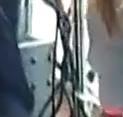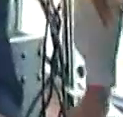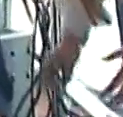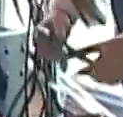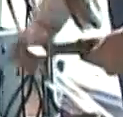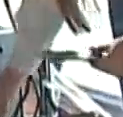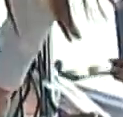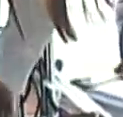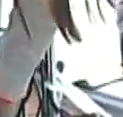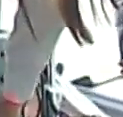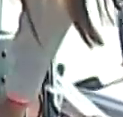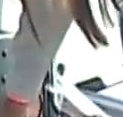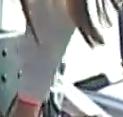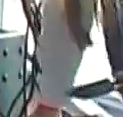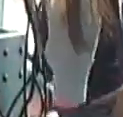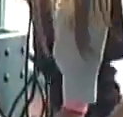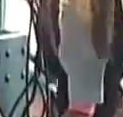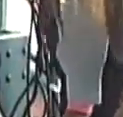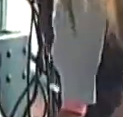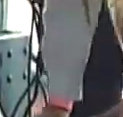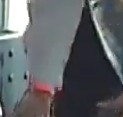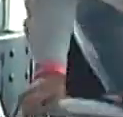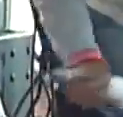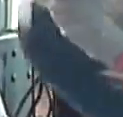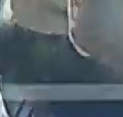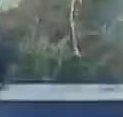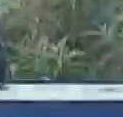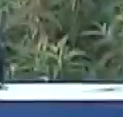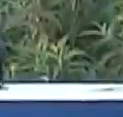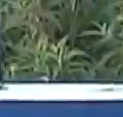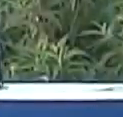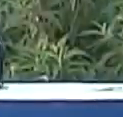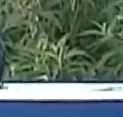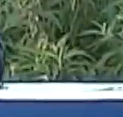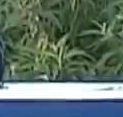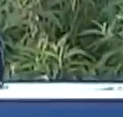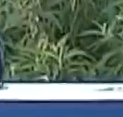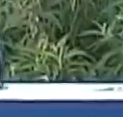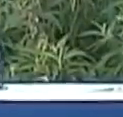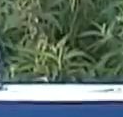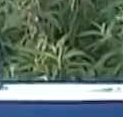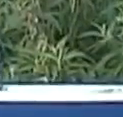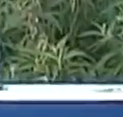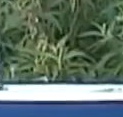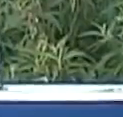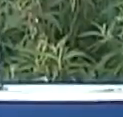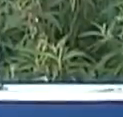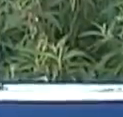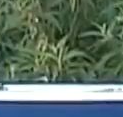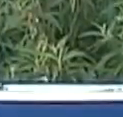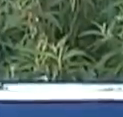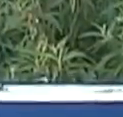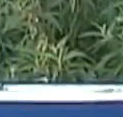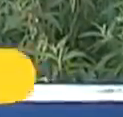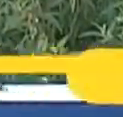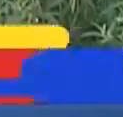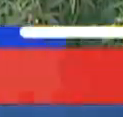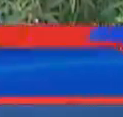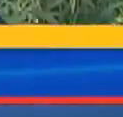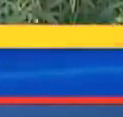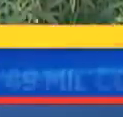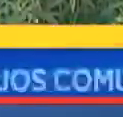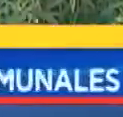Excelente canción, vale. Saludos a todos los vecinos y vecinas de acá del Guarayra Repano, a lo largo y ancho de este